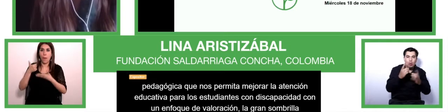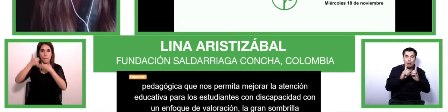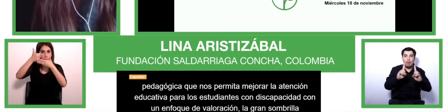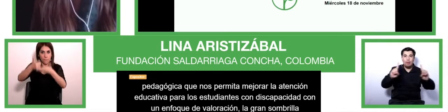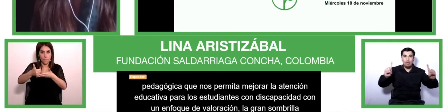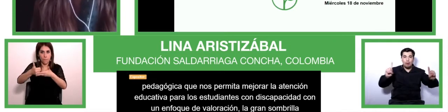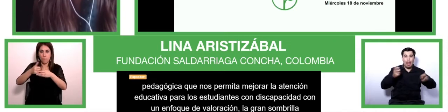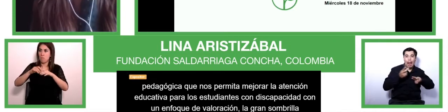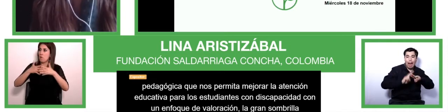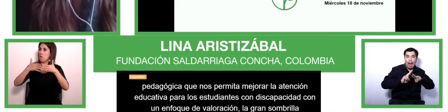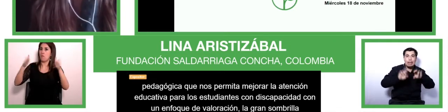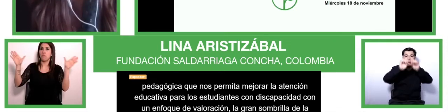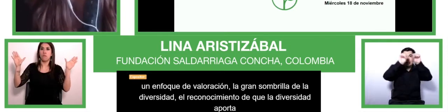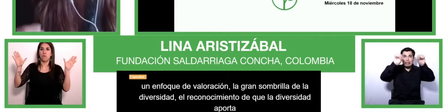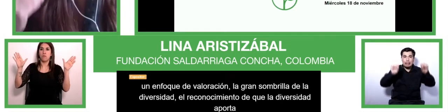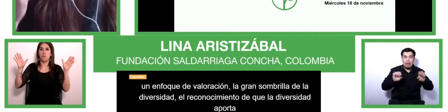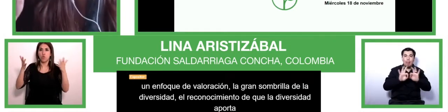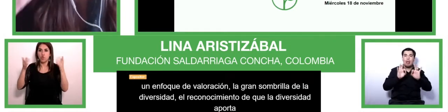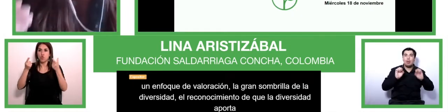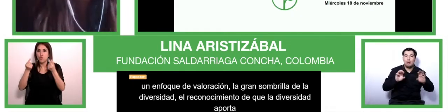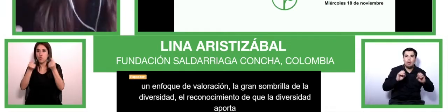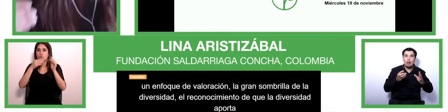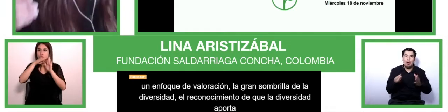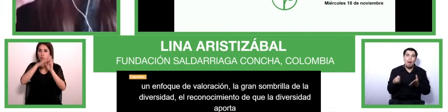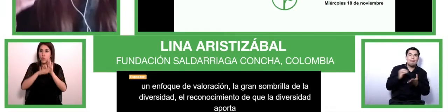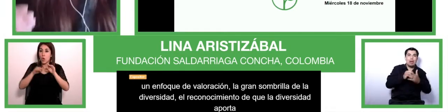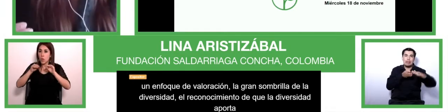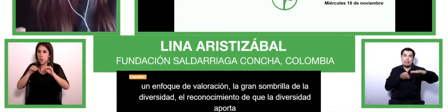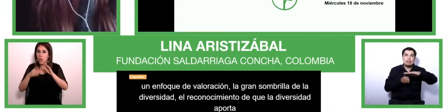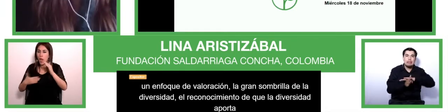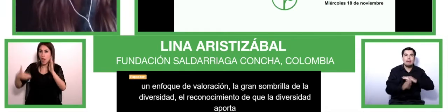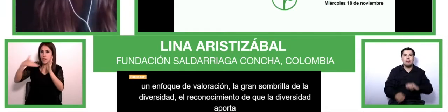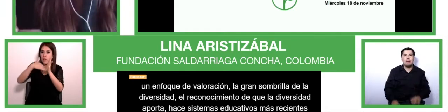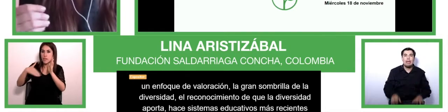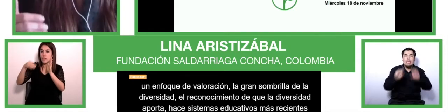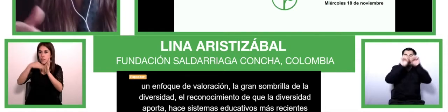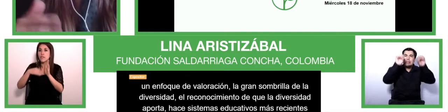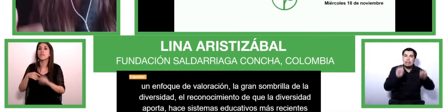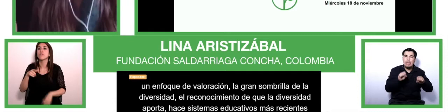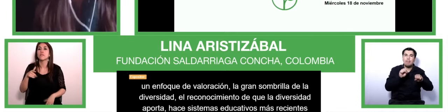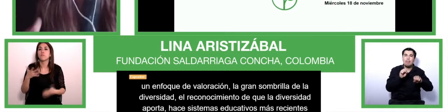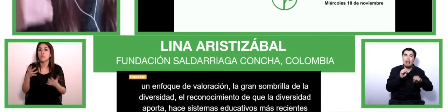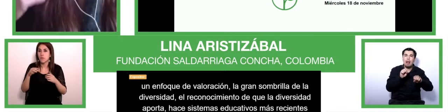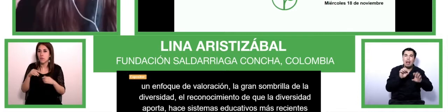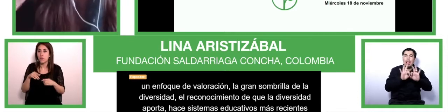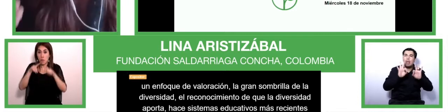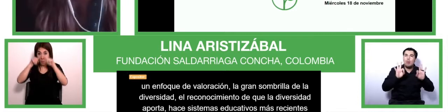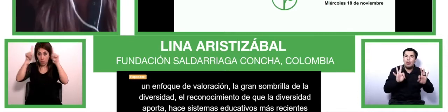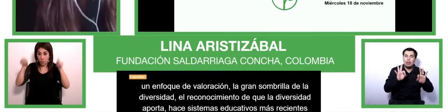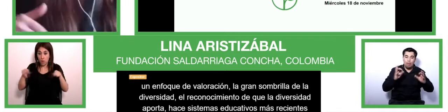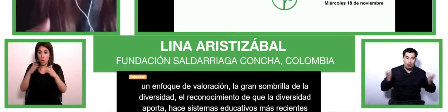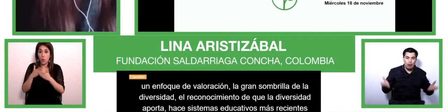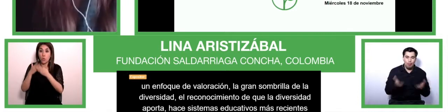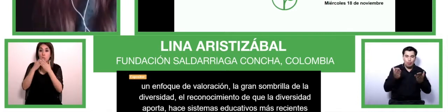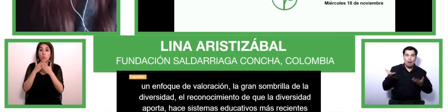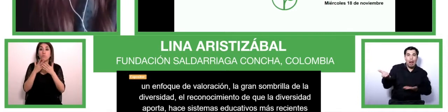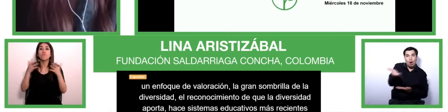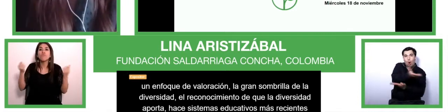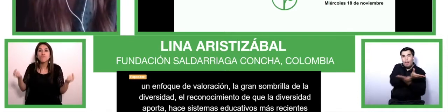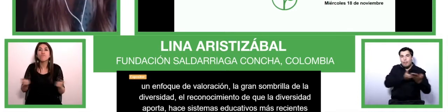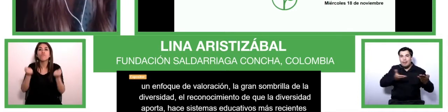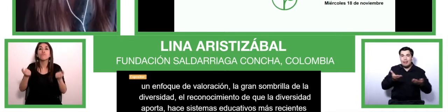la diversidad hace sistemas educativos más resilientes, sistemas educativos que promueven la